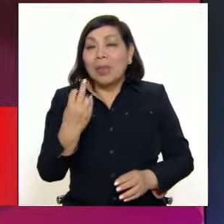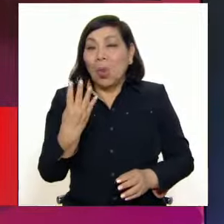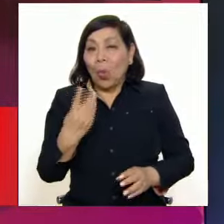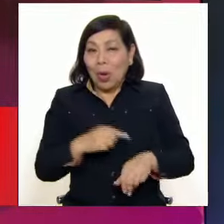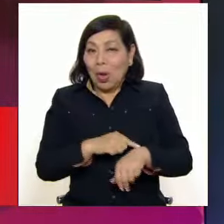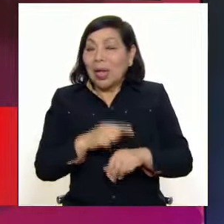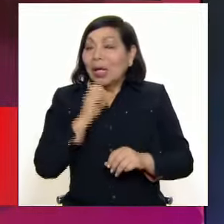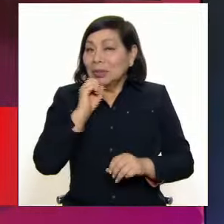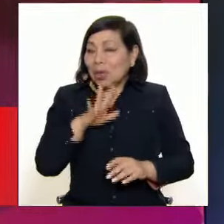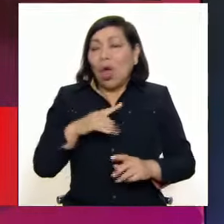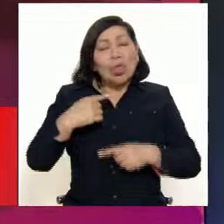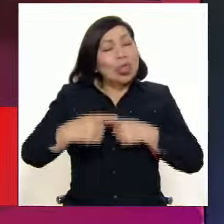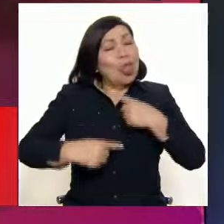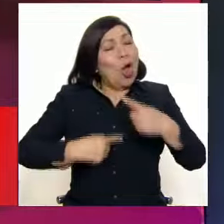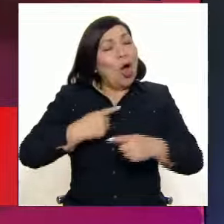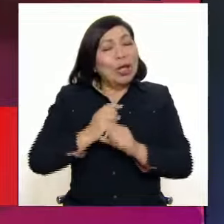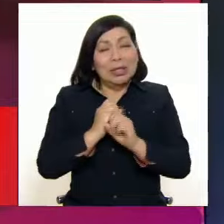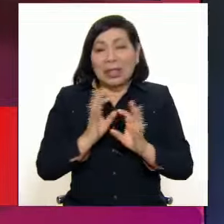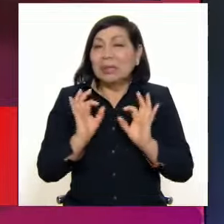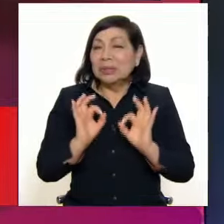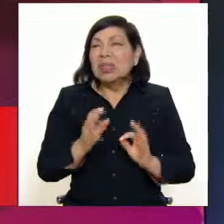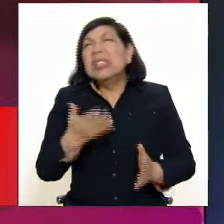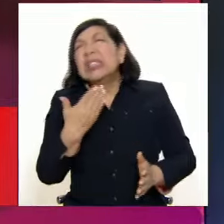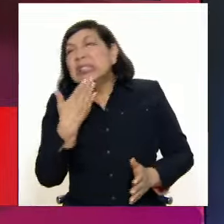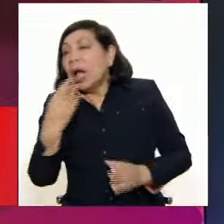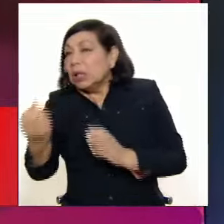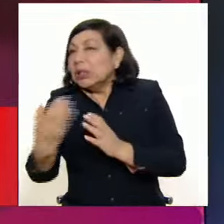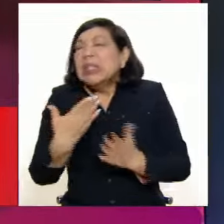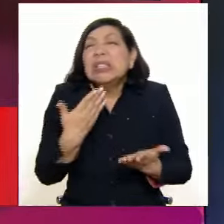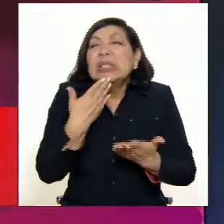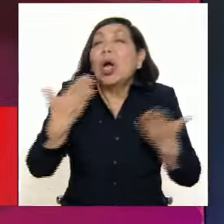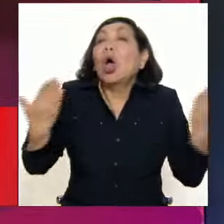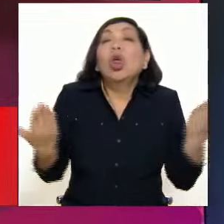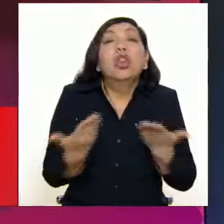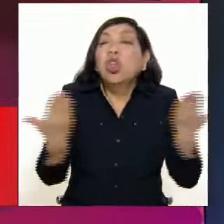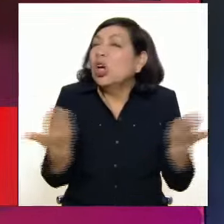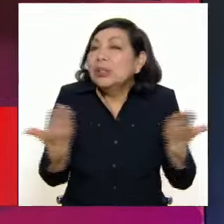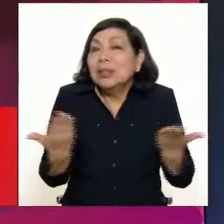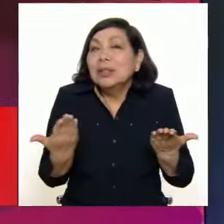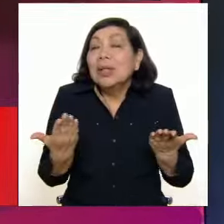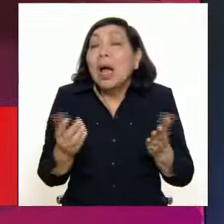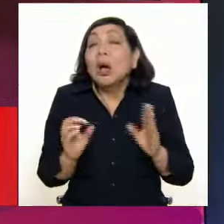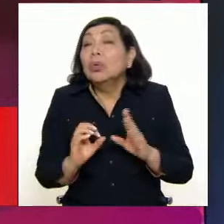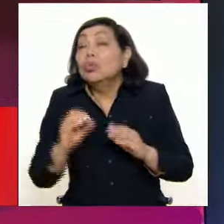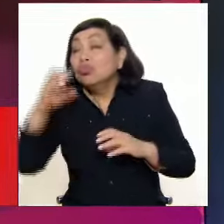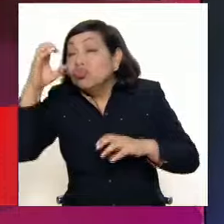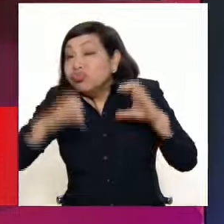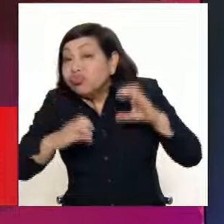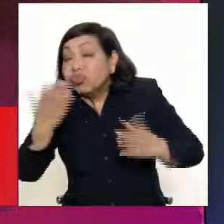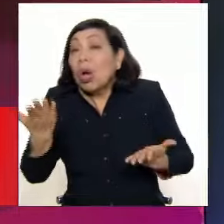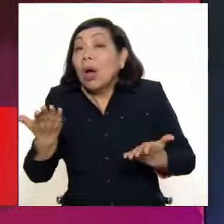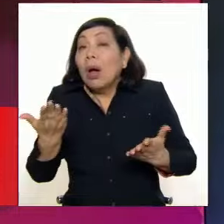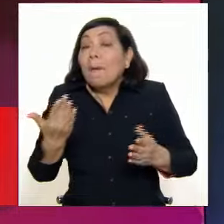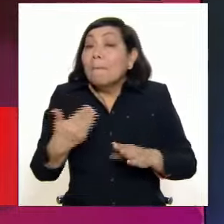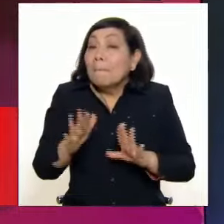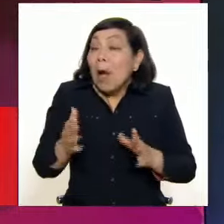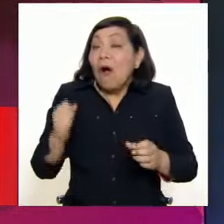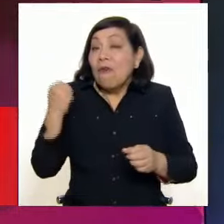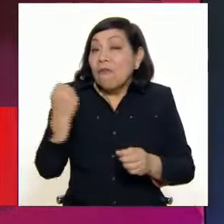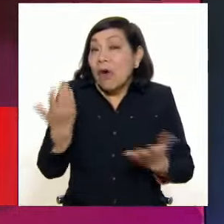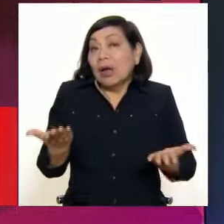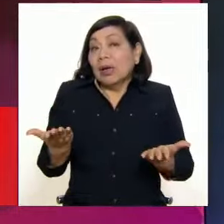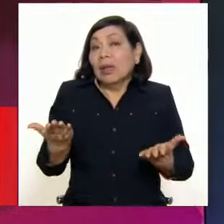porque este aviso sale todos los días y te va a dar información dónde es que a nivel nacional se van a presentar lluvias de moderada, de